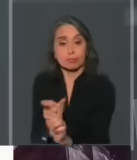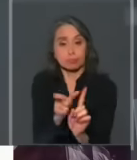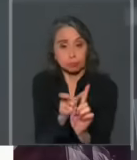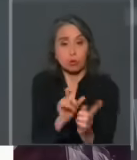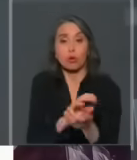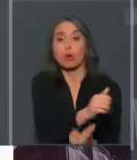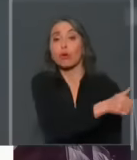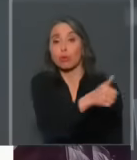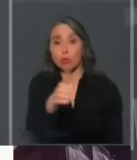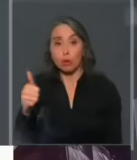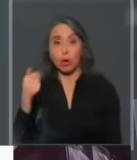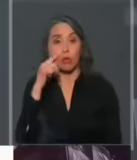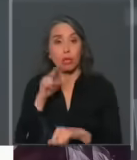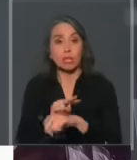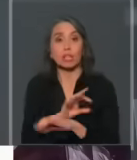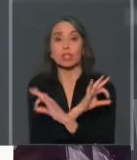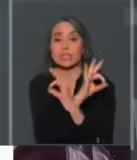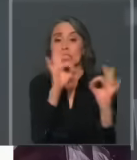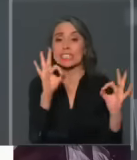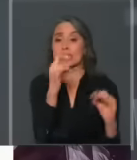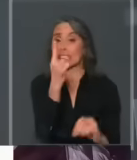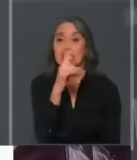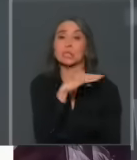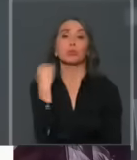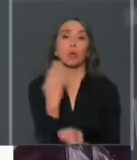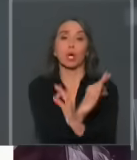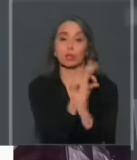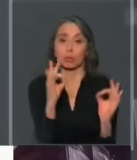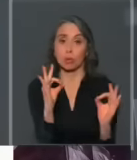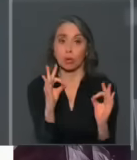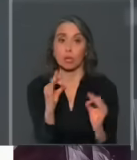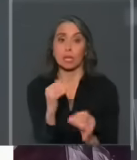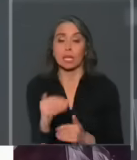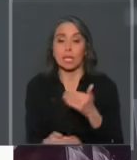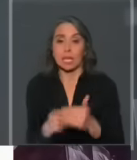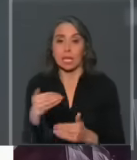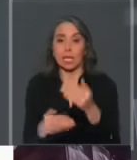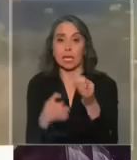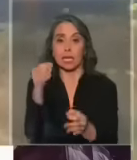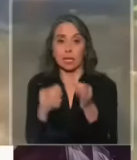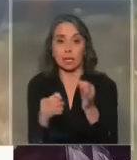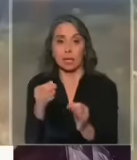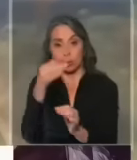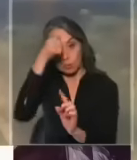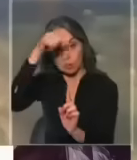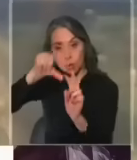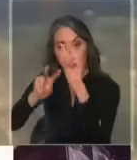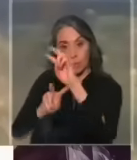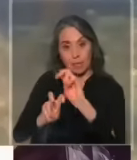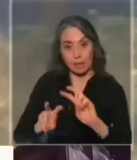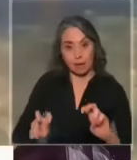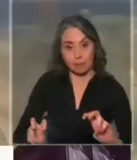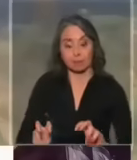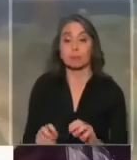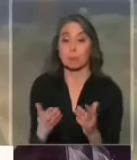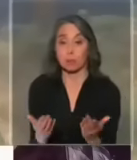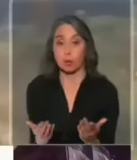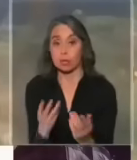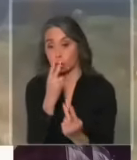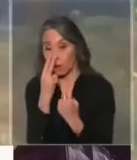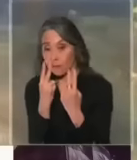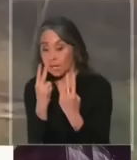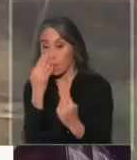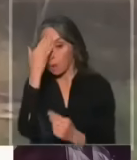tuvimos ninguna persona que falleciera en el proceso penal. Por eso ven con